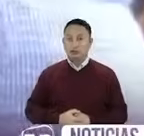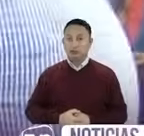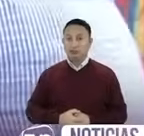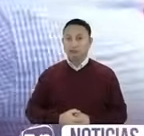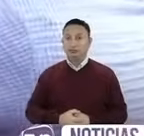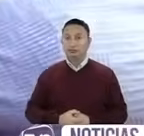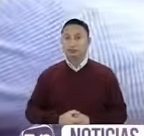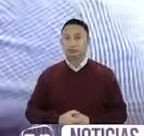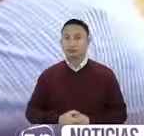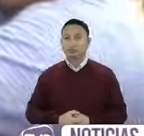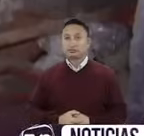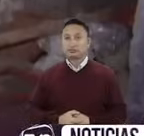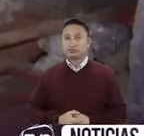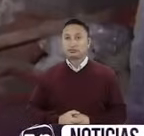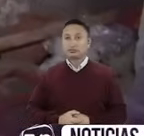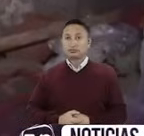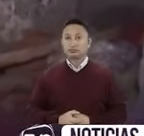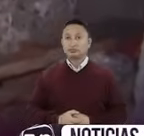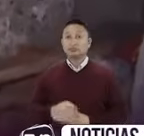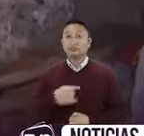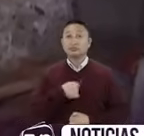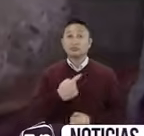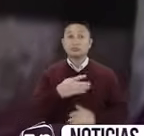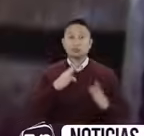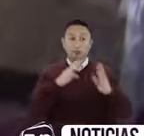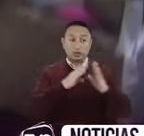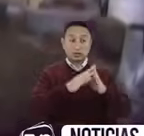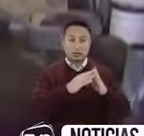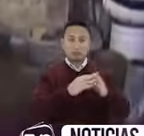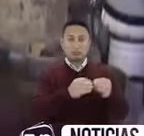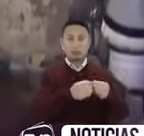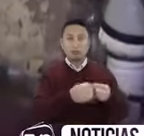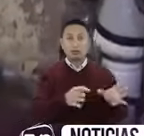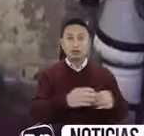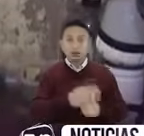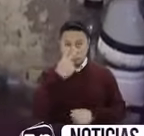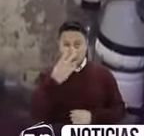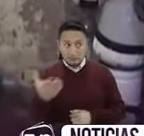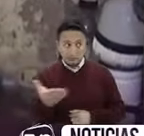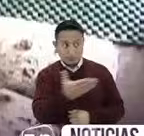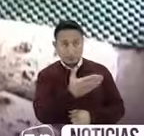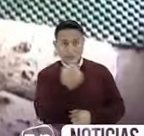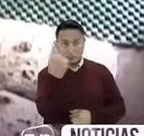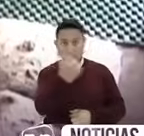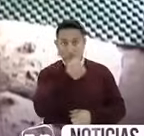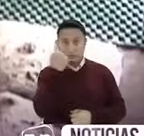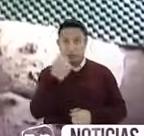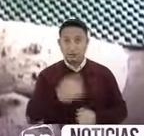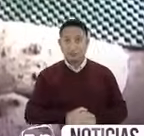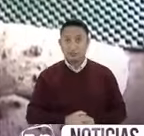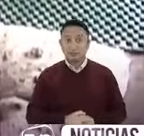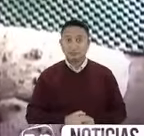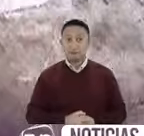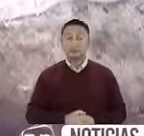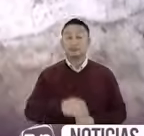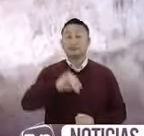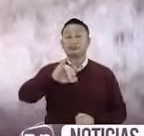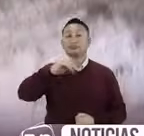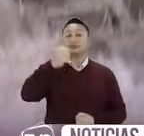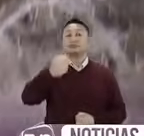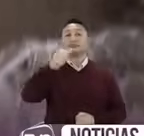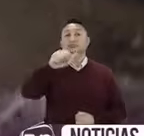Se me fue a pique mi casita, mire, vea cómo estoy, vea. Pase adelante y vea, mire. La casa de Isabel está bajo la